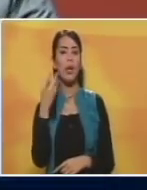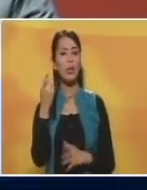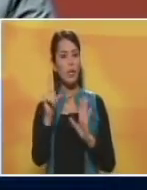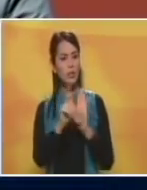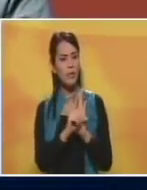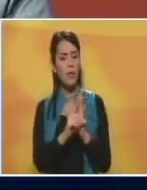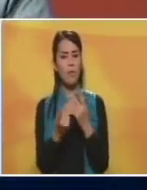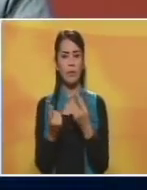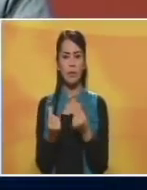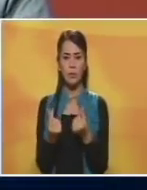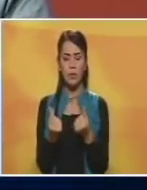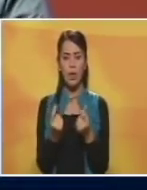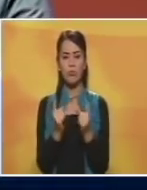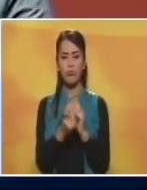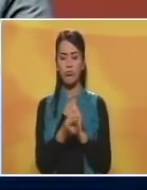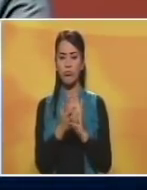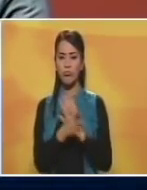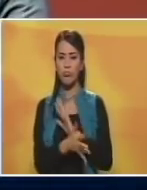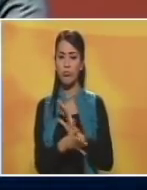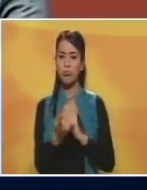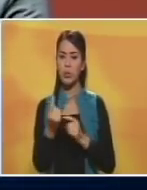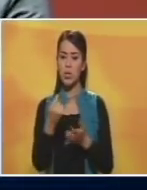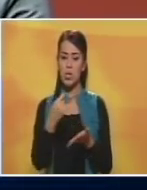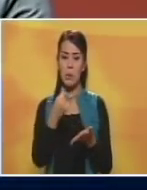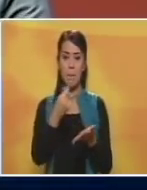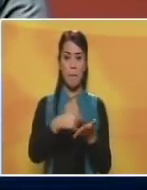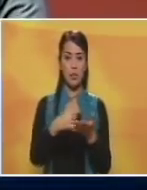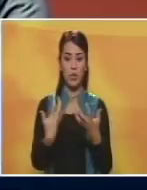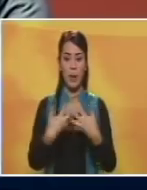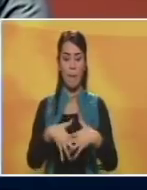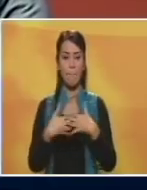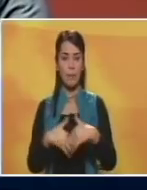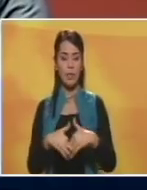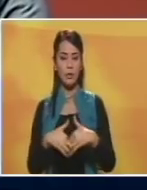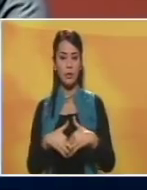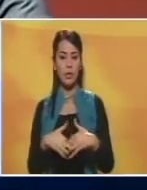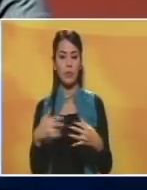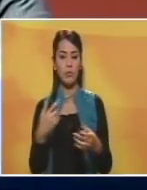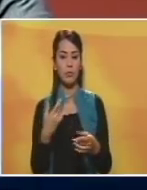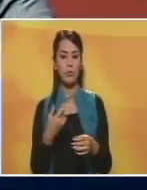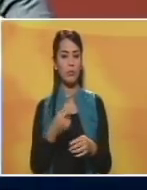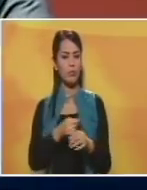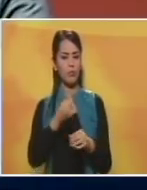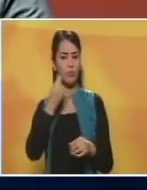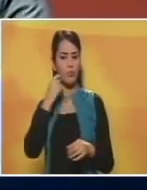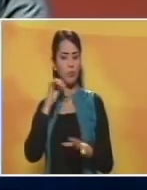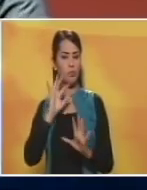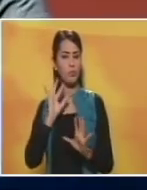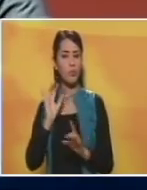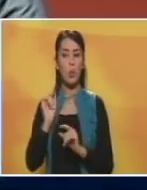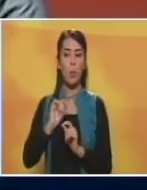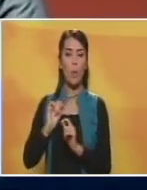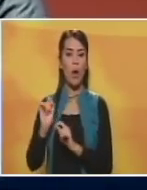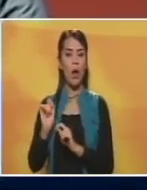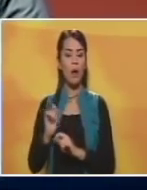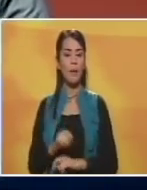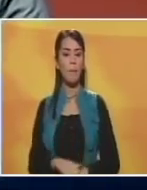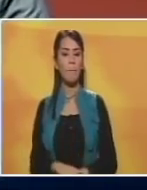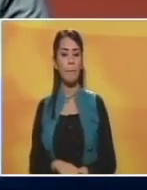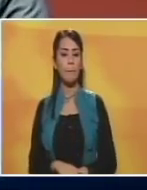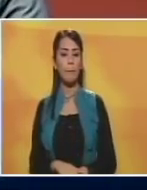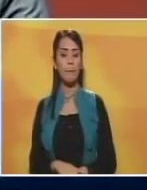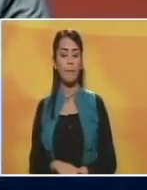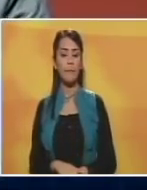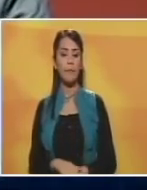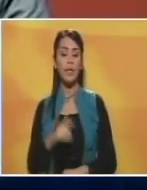reformas tributarias donde le quitan impuestos a las empresas y se los echan al pueblo, nosotros aquí, por instrucciones